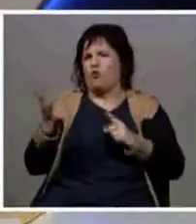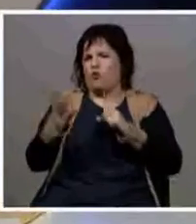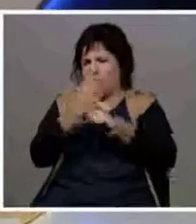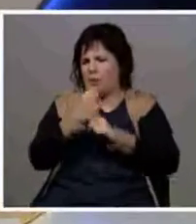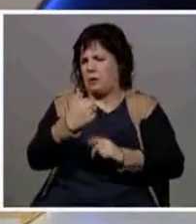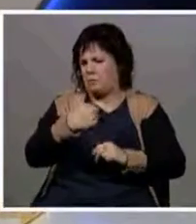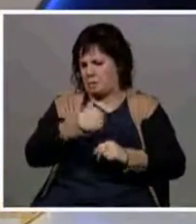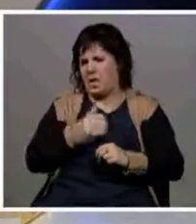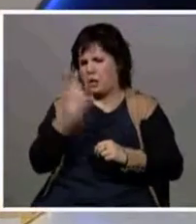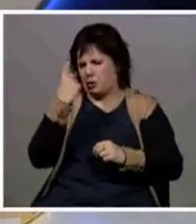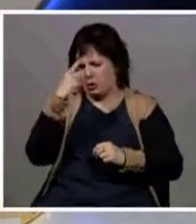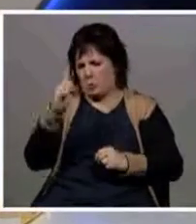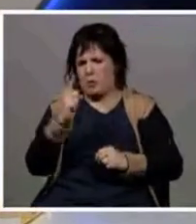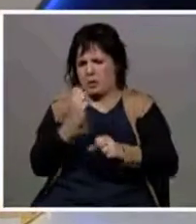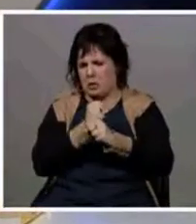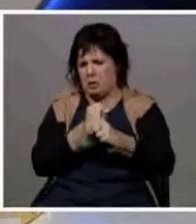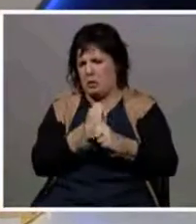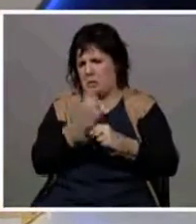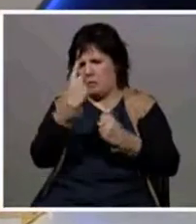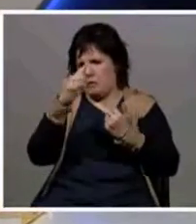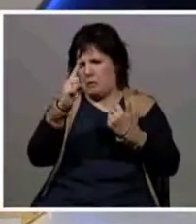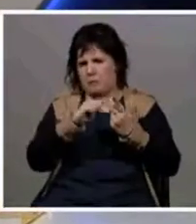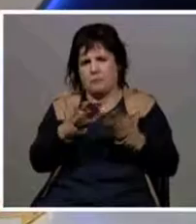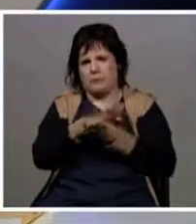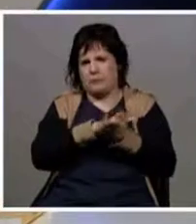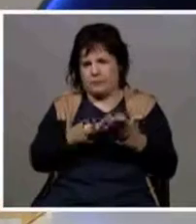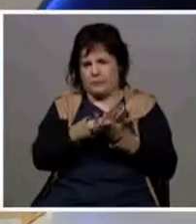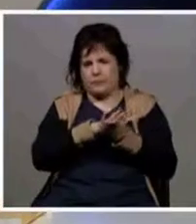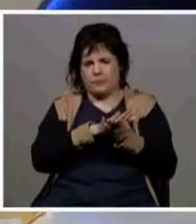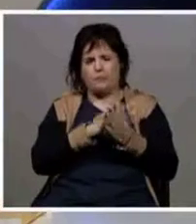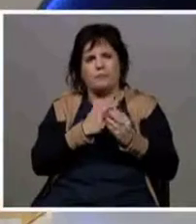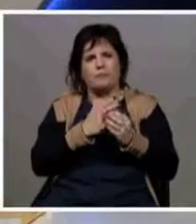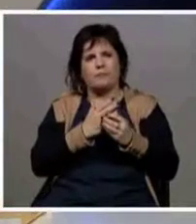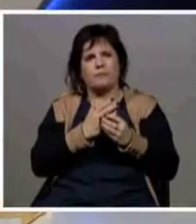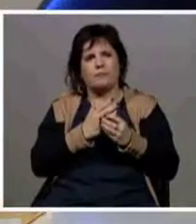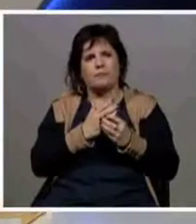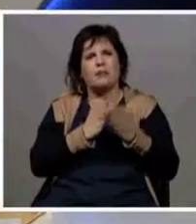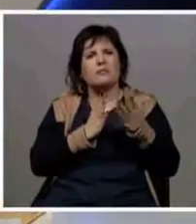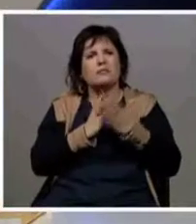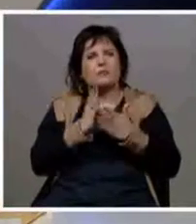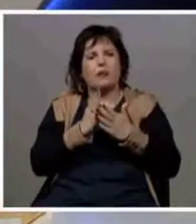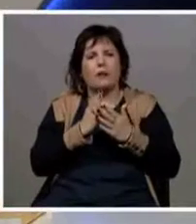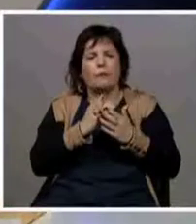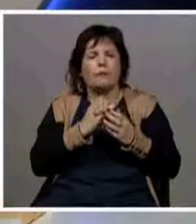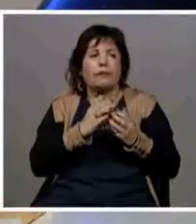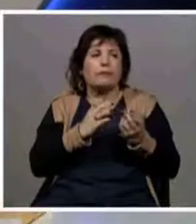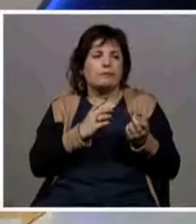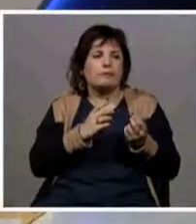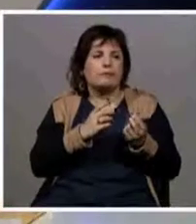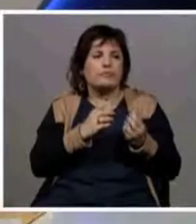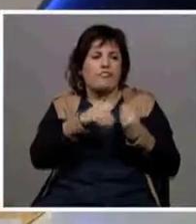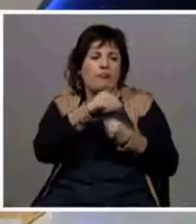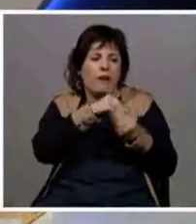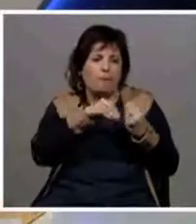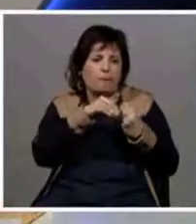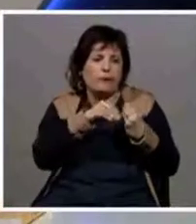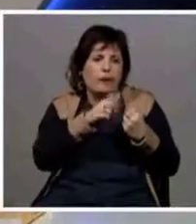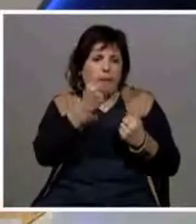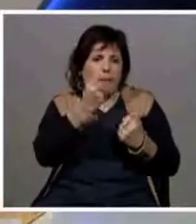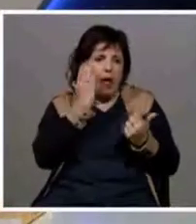cierto grado de autonomía económica muy habitualmente dependen económicamente en su familia de origen